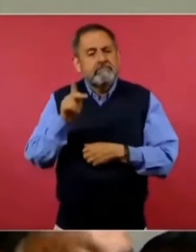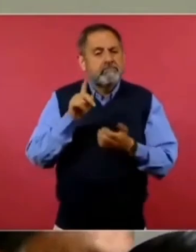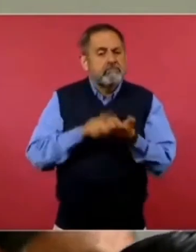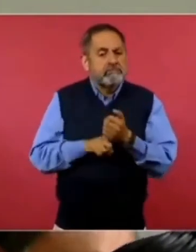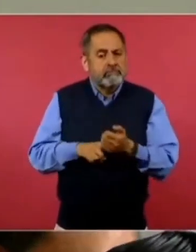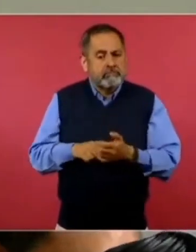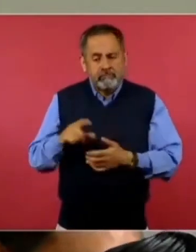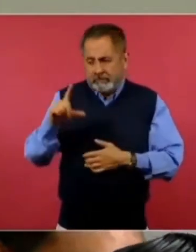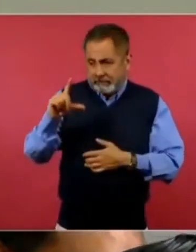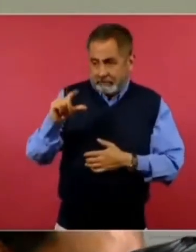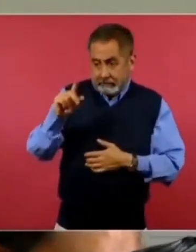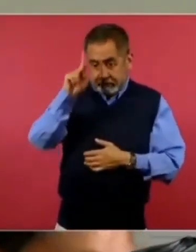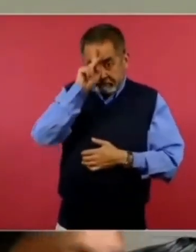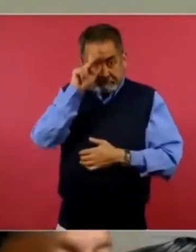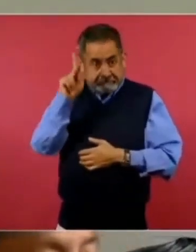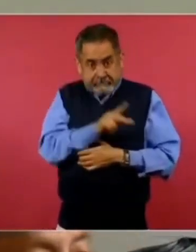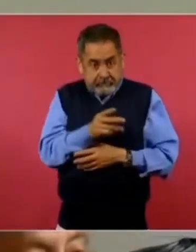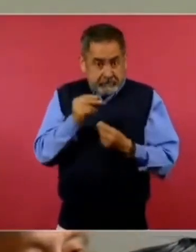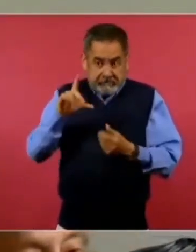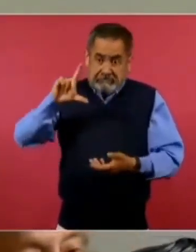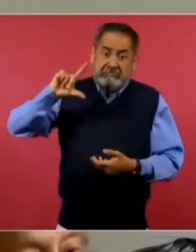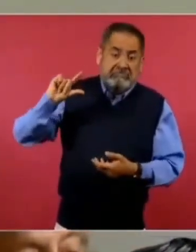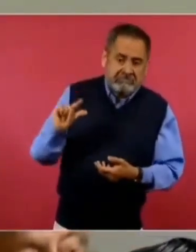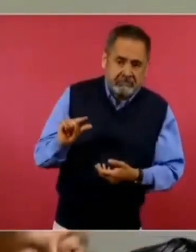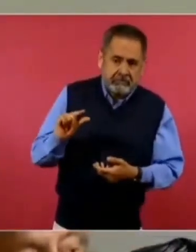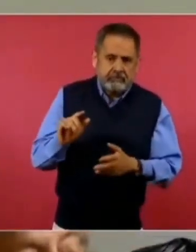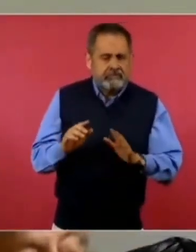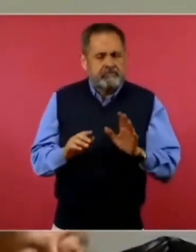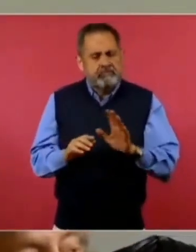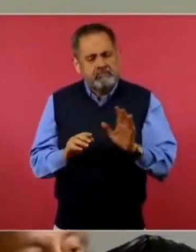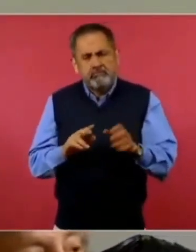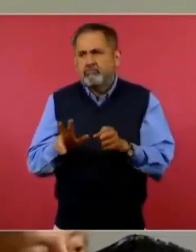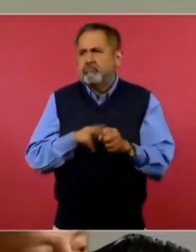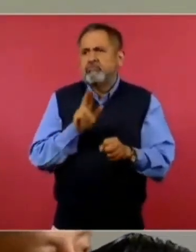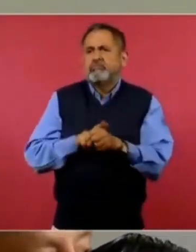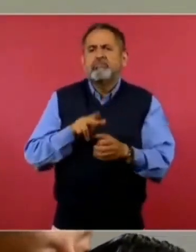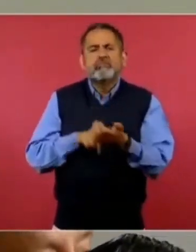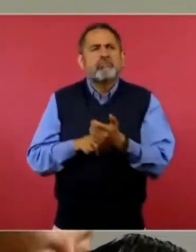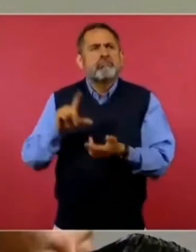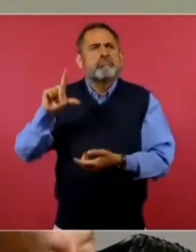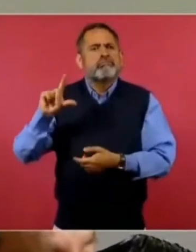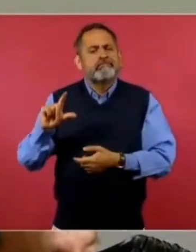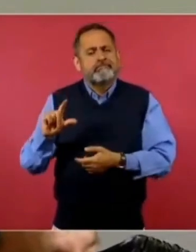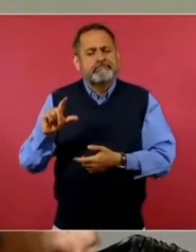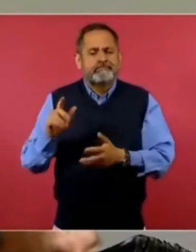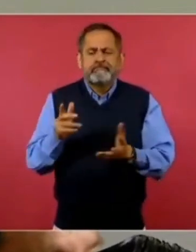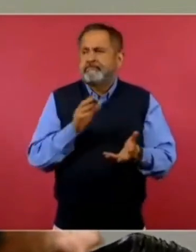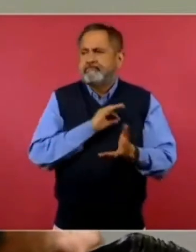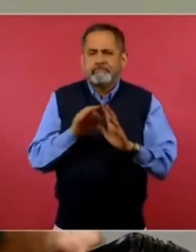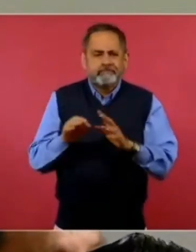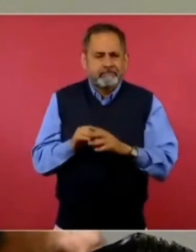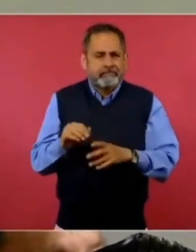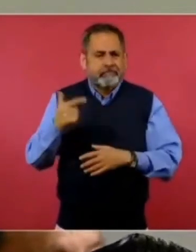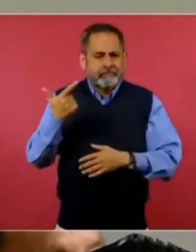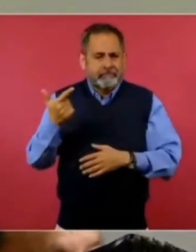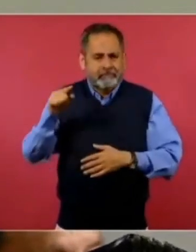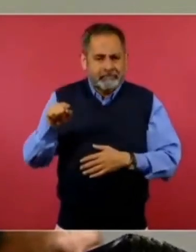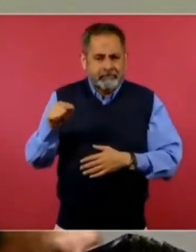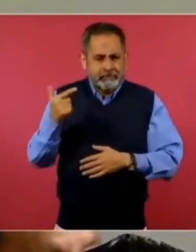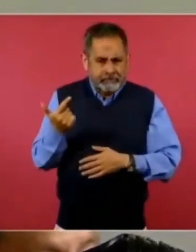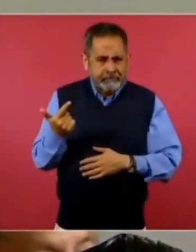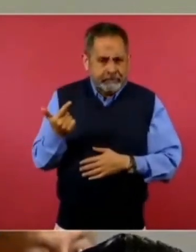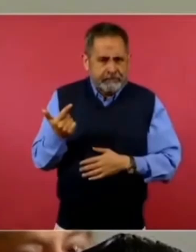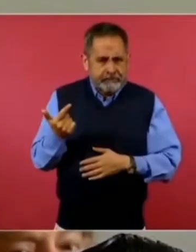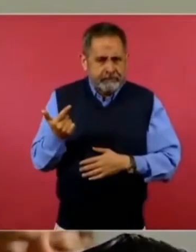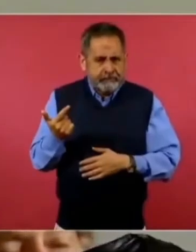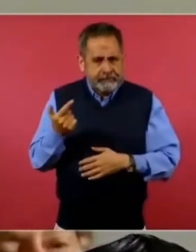del peso traumática, porque se depreció, pues lleva 7.7,